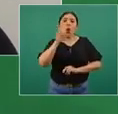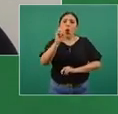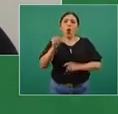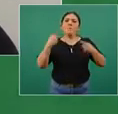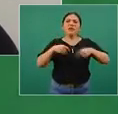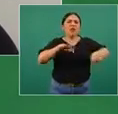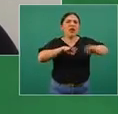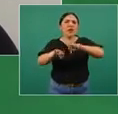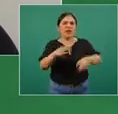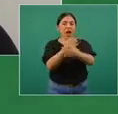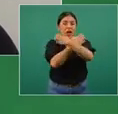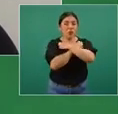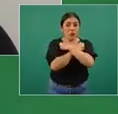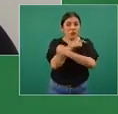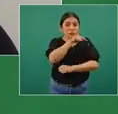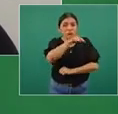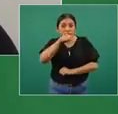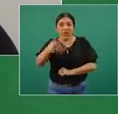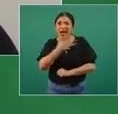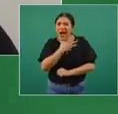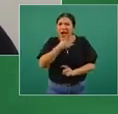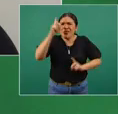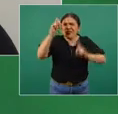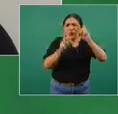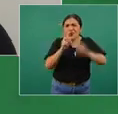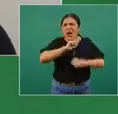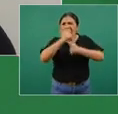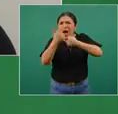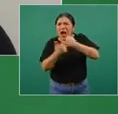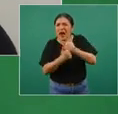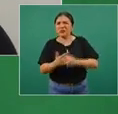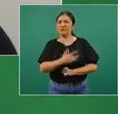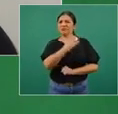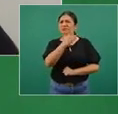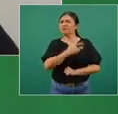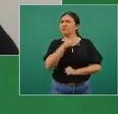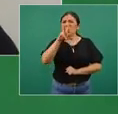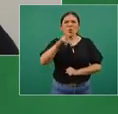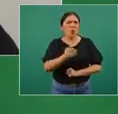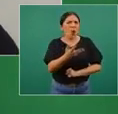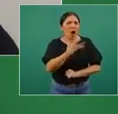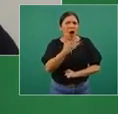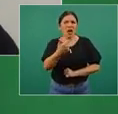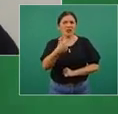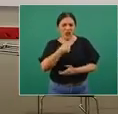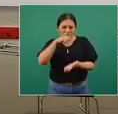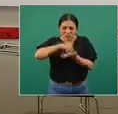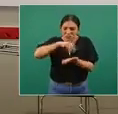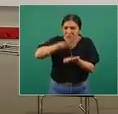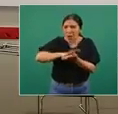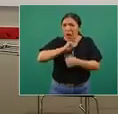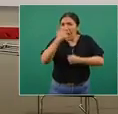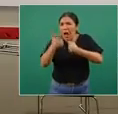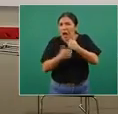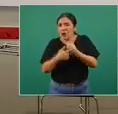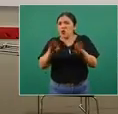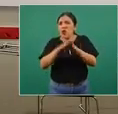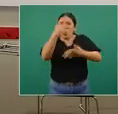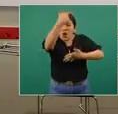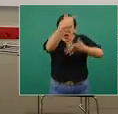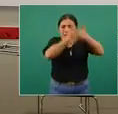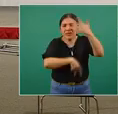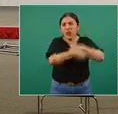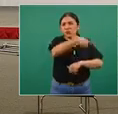trabajadores de la educación que tengan alguna duda, que pudieran no estar debidamente identificados al interior del listado de